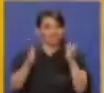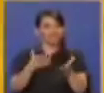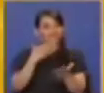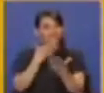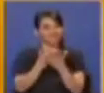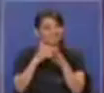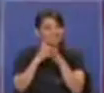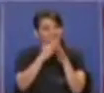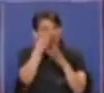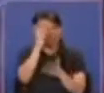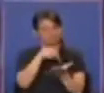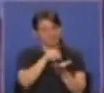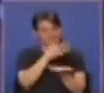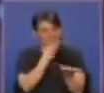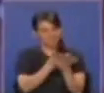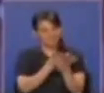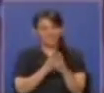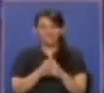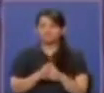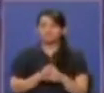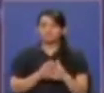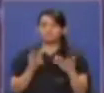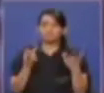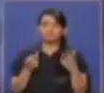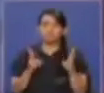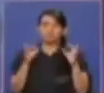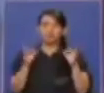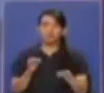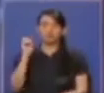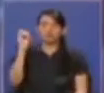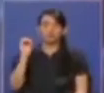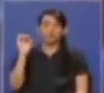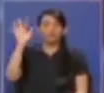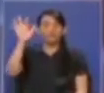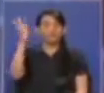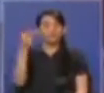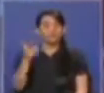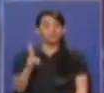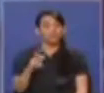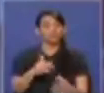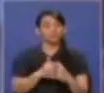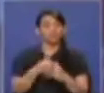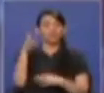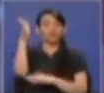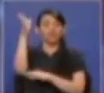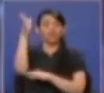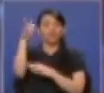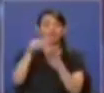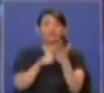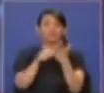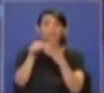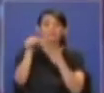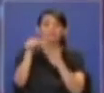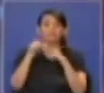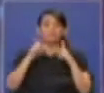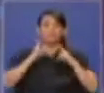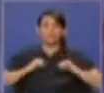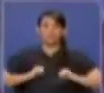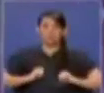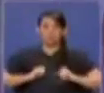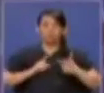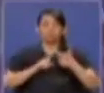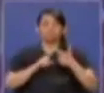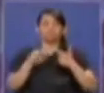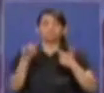compa, Dios te pague. Tenemos también un video con la intervención de la ministra Karina Banks, palabras también